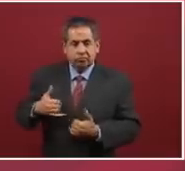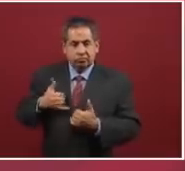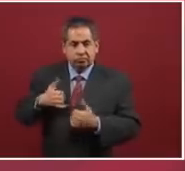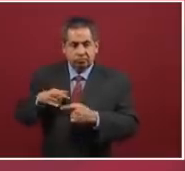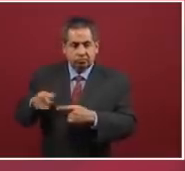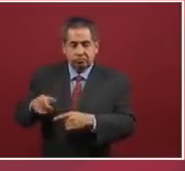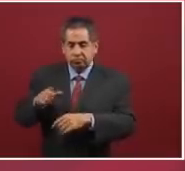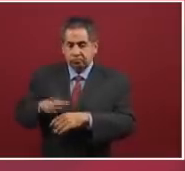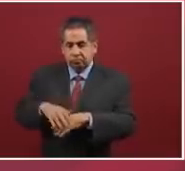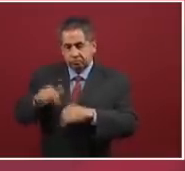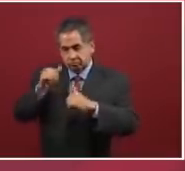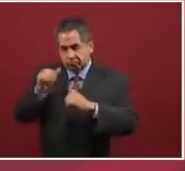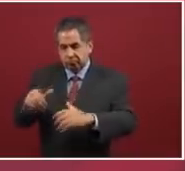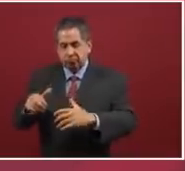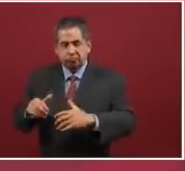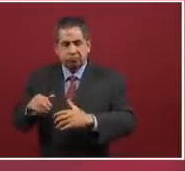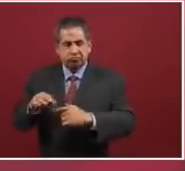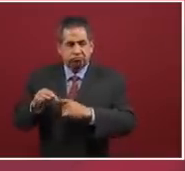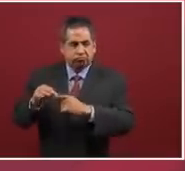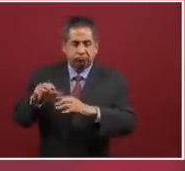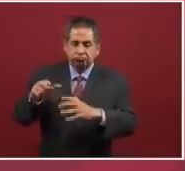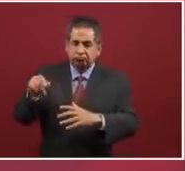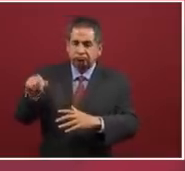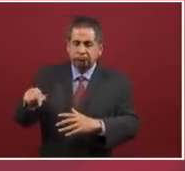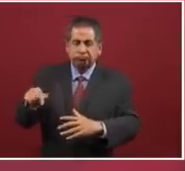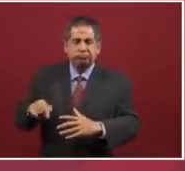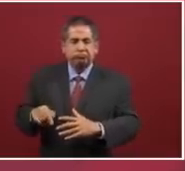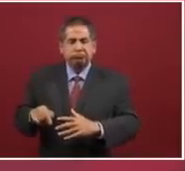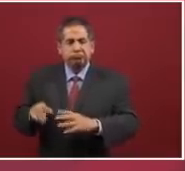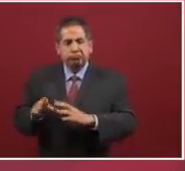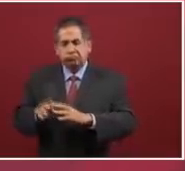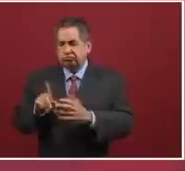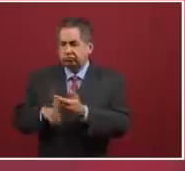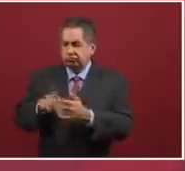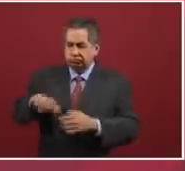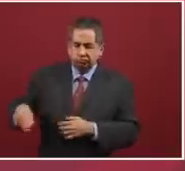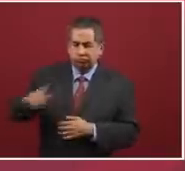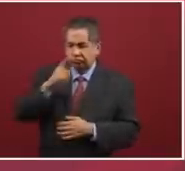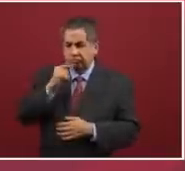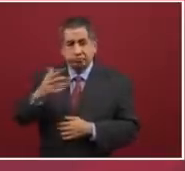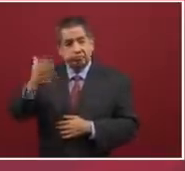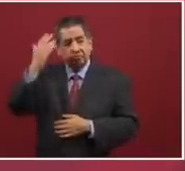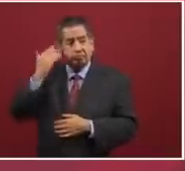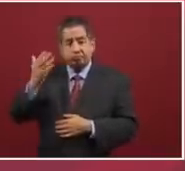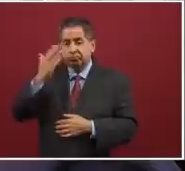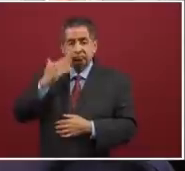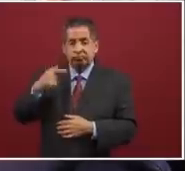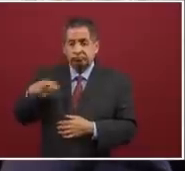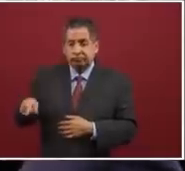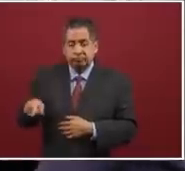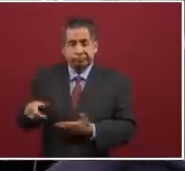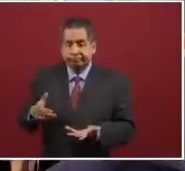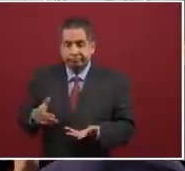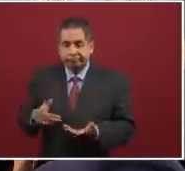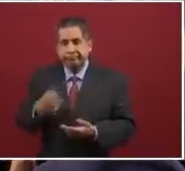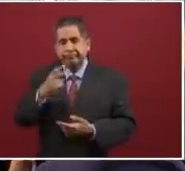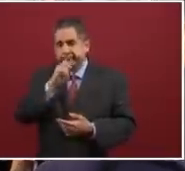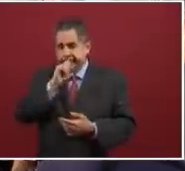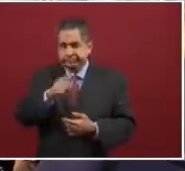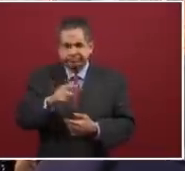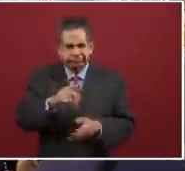con más presencia de la policía, que no existía, que eso también